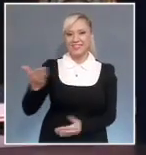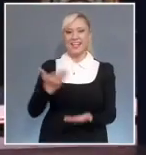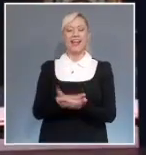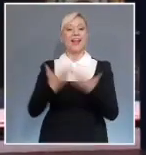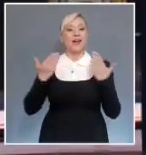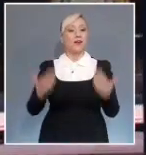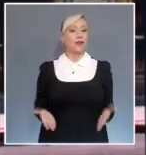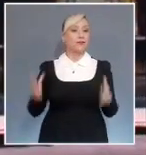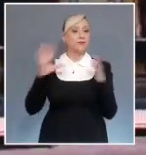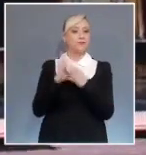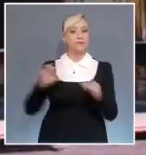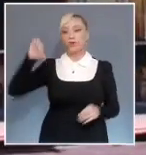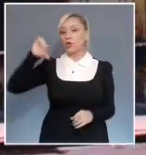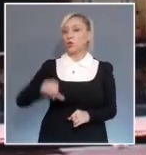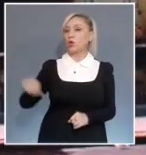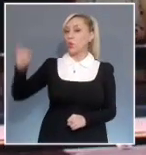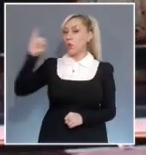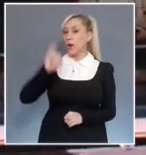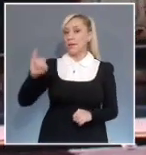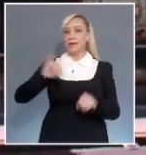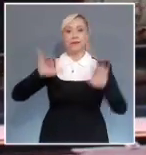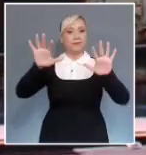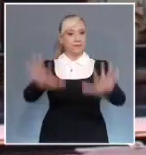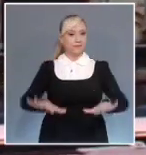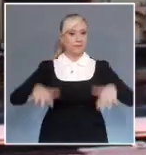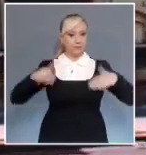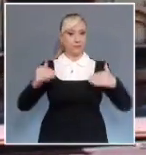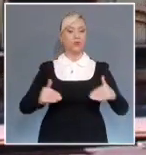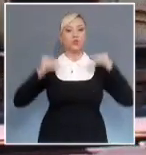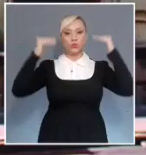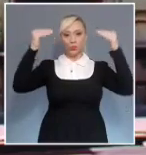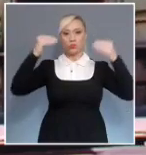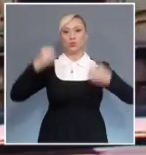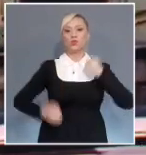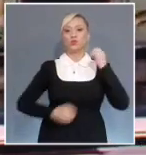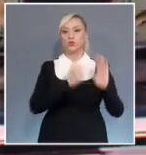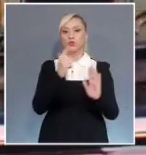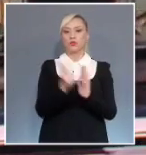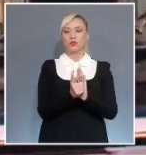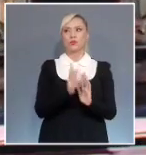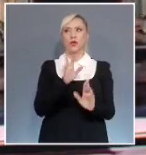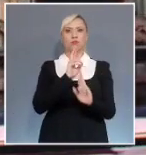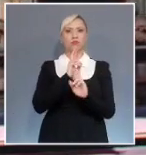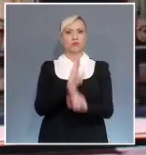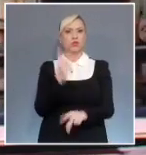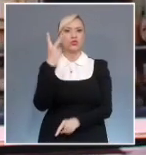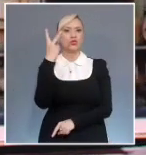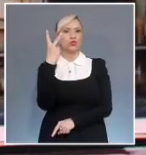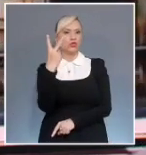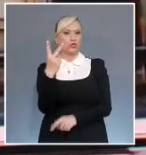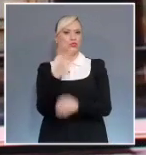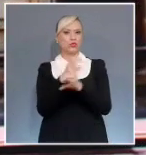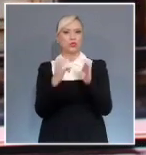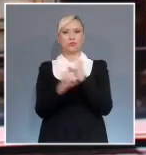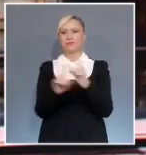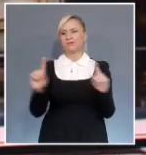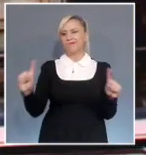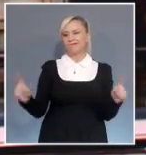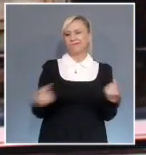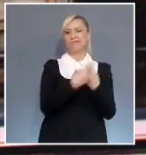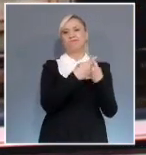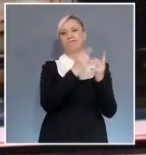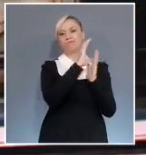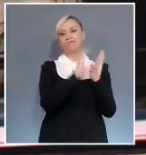este jueves, el Pleno de la Suprema Corte resolvió 2 acciones de inconstitucionalidad en las que se pedía